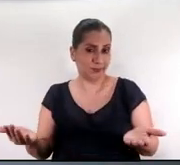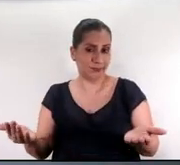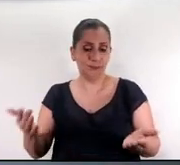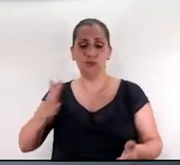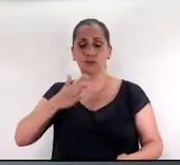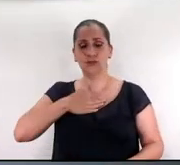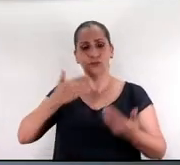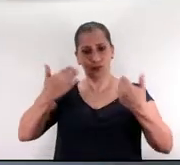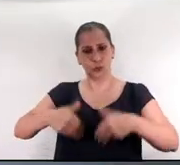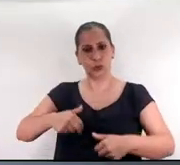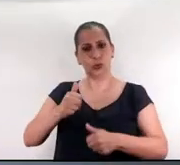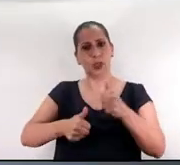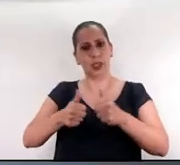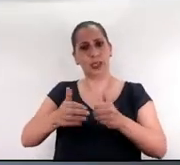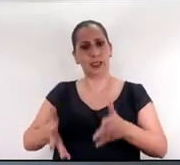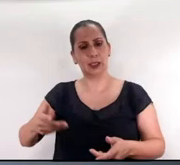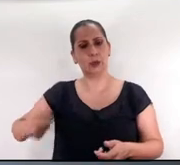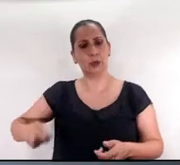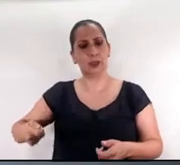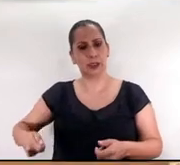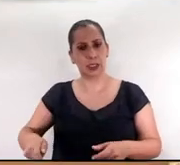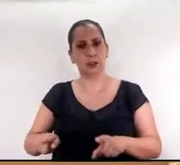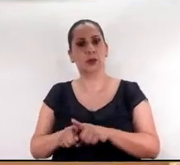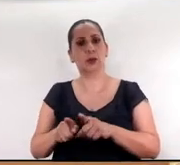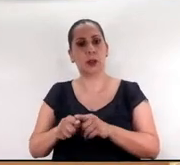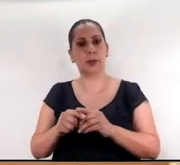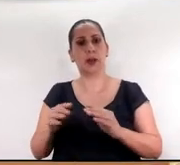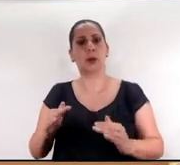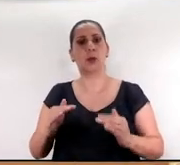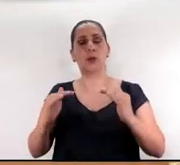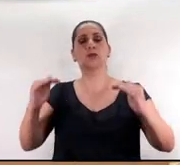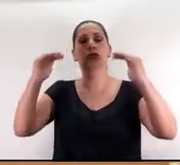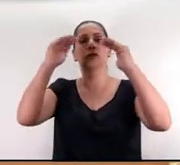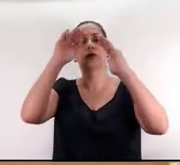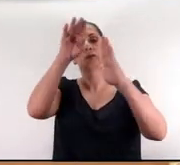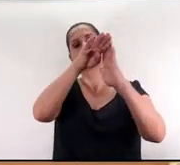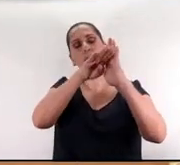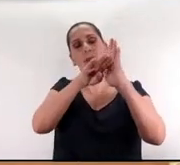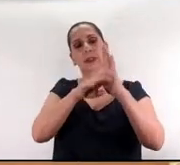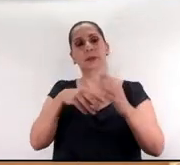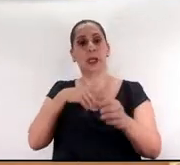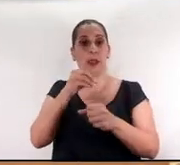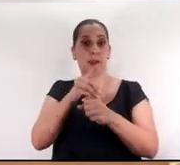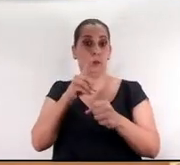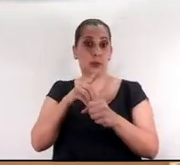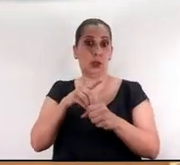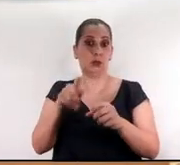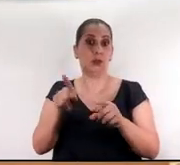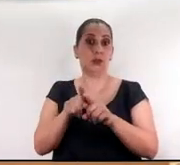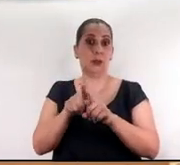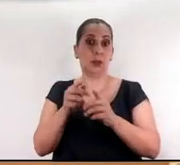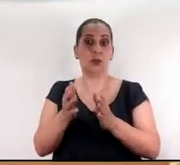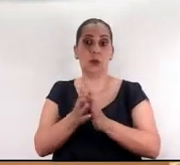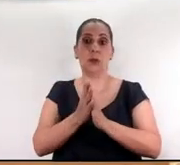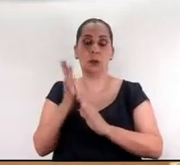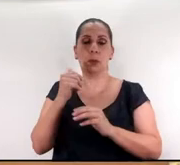el candidato tanto a la presidencia como encabezo la lista de diputados y por tanto lo pido